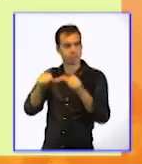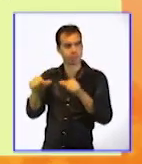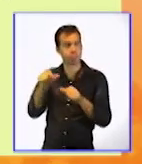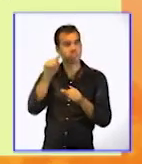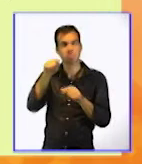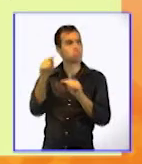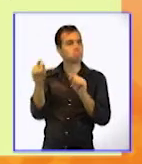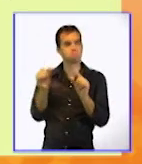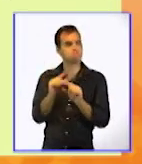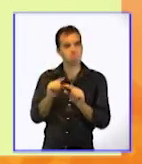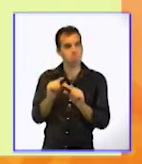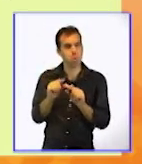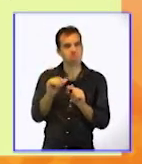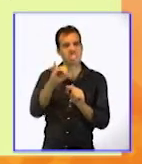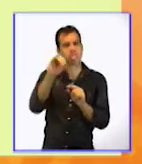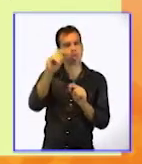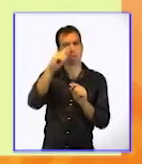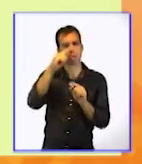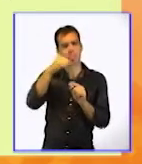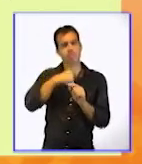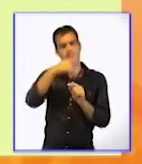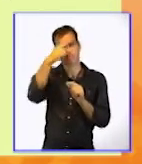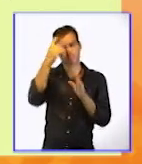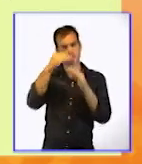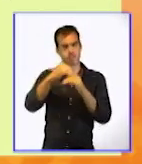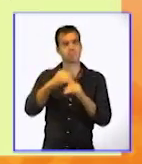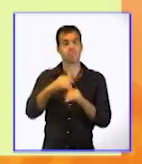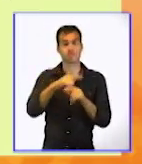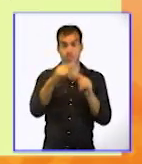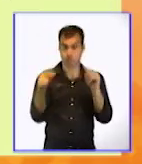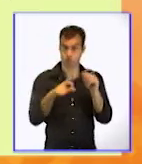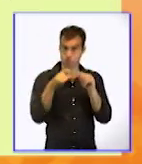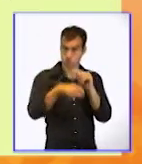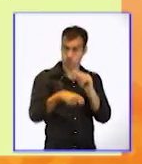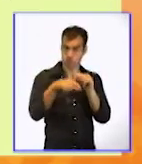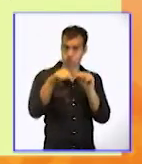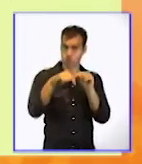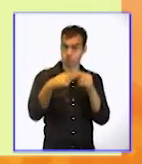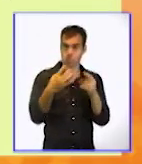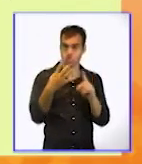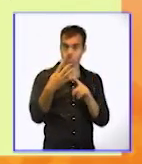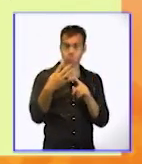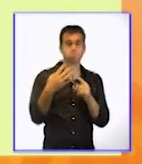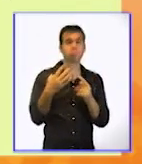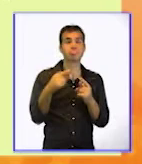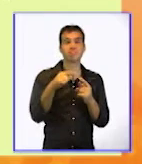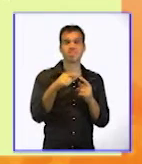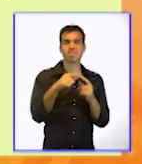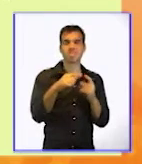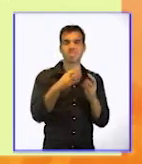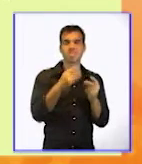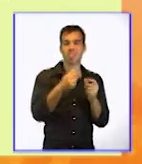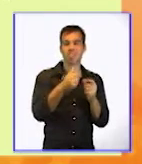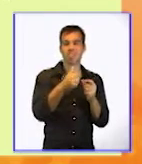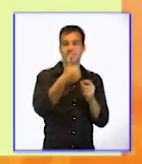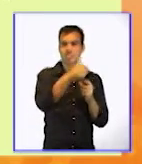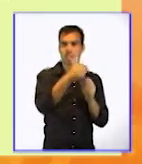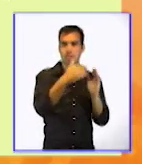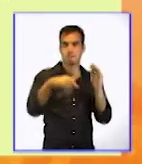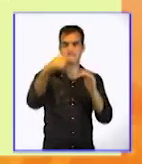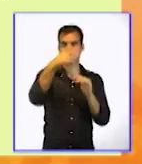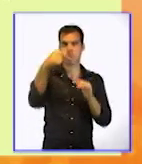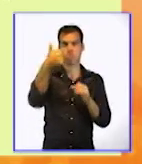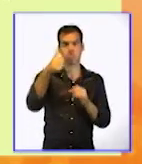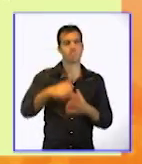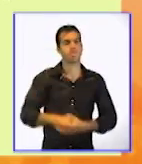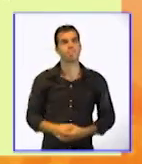conductividad y el ácido sulfuroso poco disociado en iones. Y el último con un valor de KI de 7,2 por